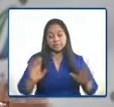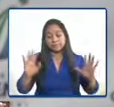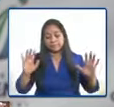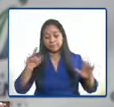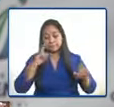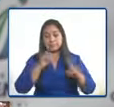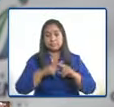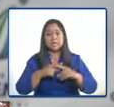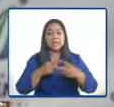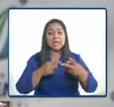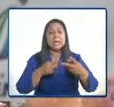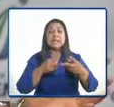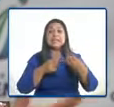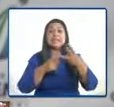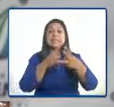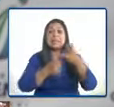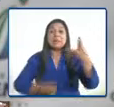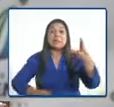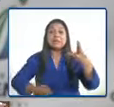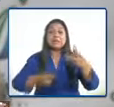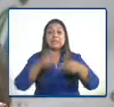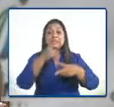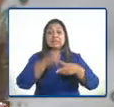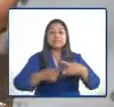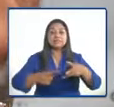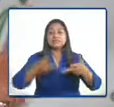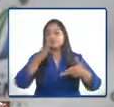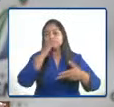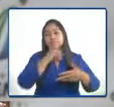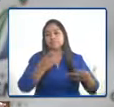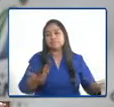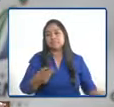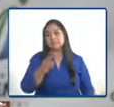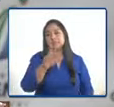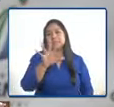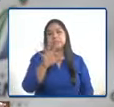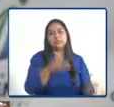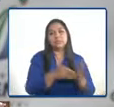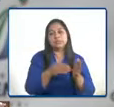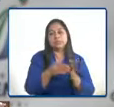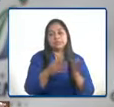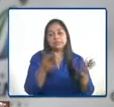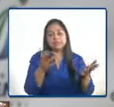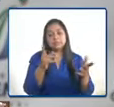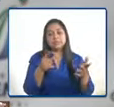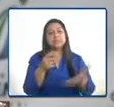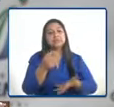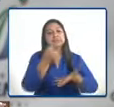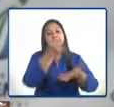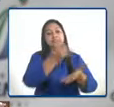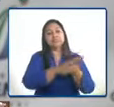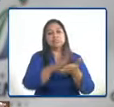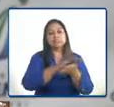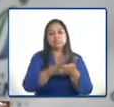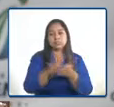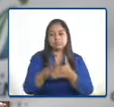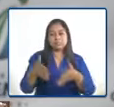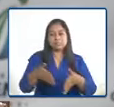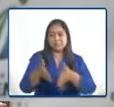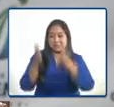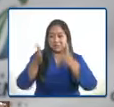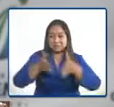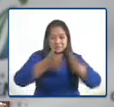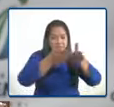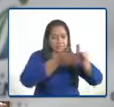tercera parte de la pista por parte de la municipalidad y no se va a poder dar. Pero bueno, 25 millones son los invertidos en pistas. Y tu